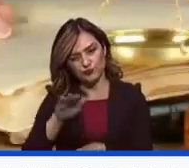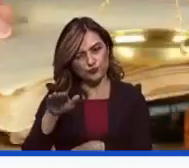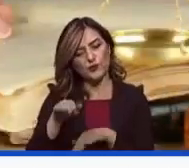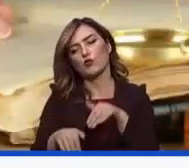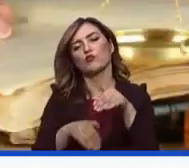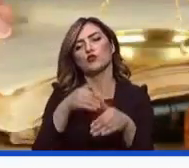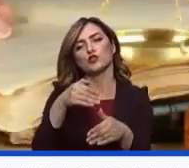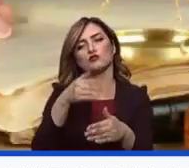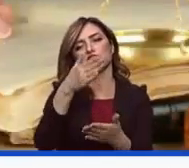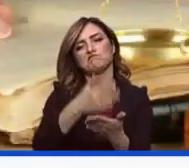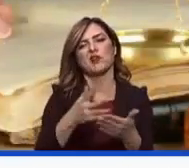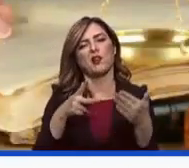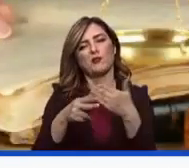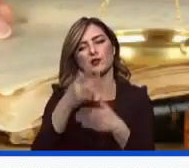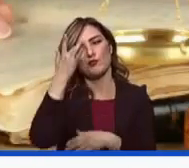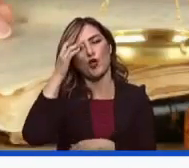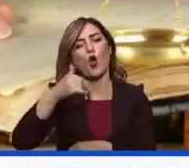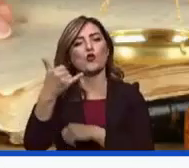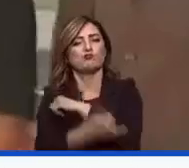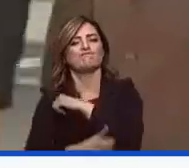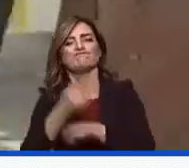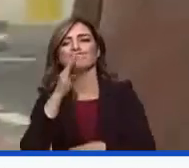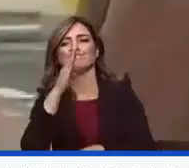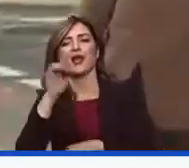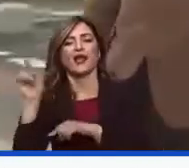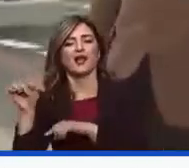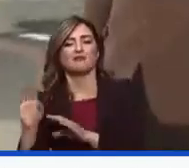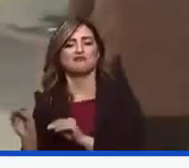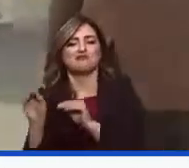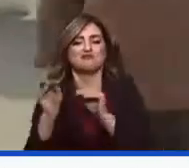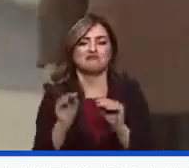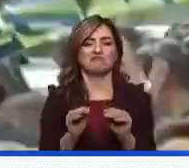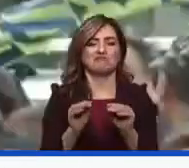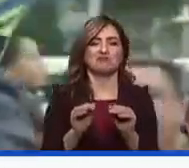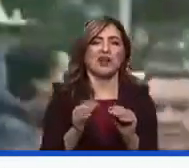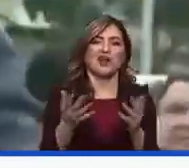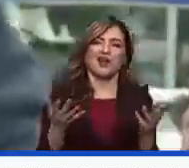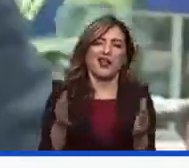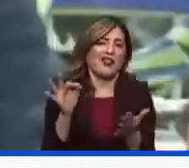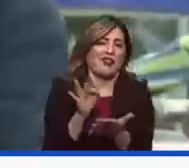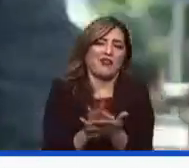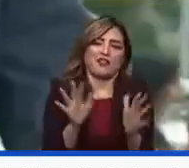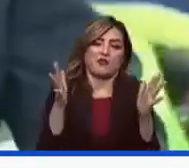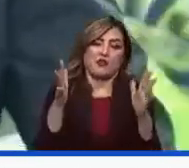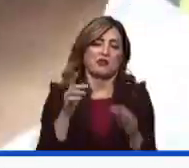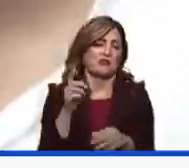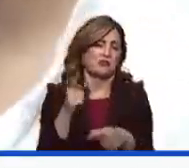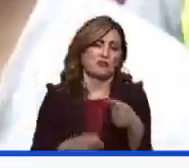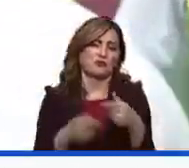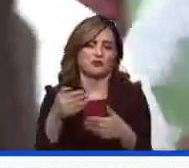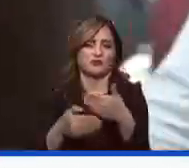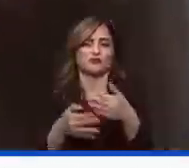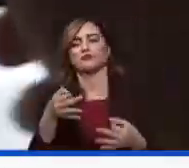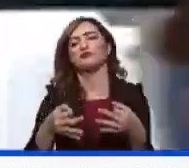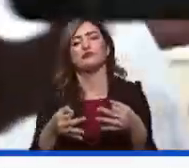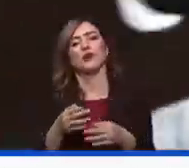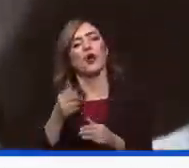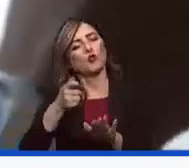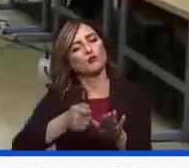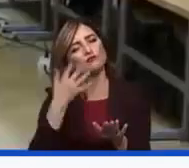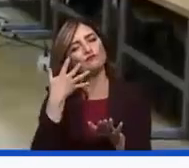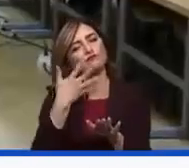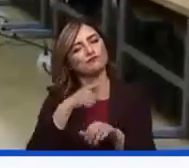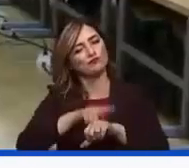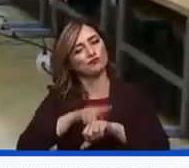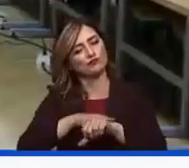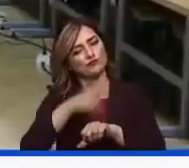su proceso está en pausa, pues este es un delito que no puede ser juzgado en ausencia. Los jueces notificarán fecha y hora para